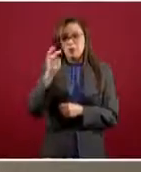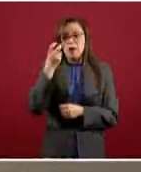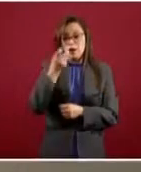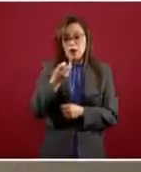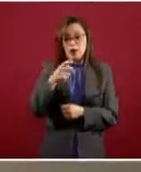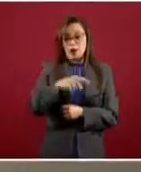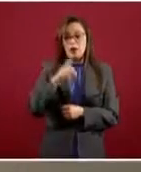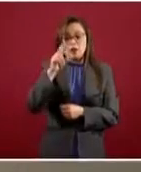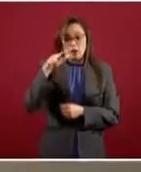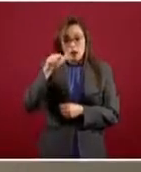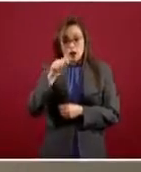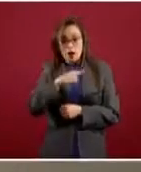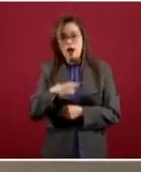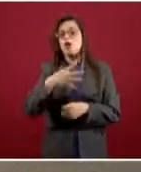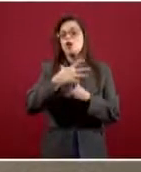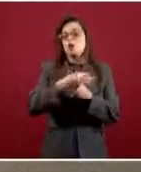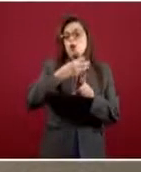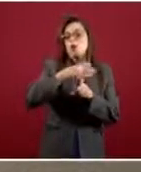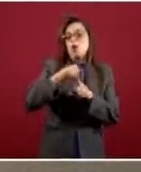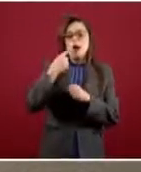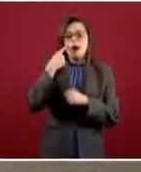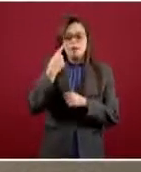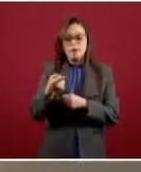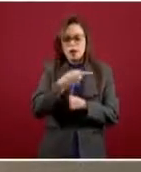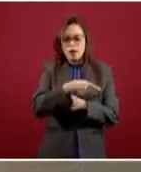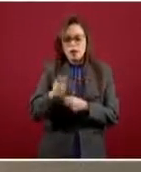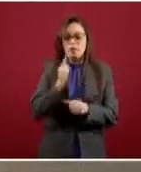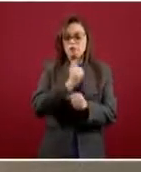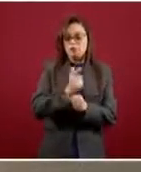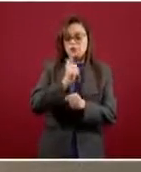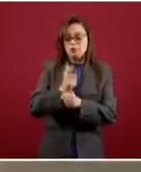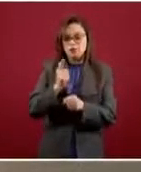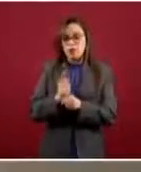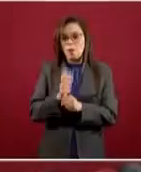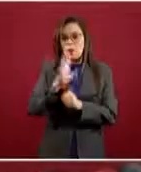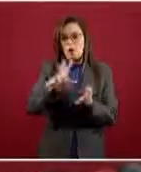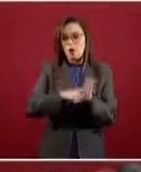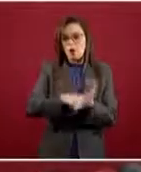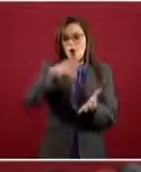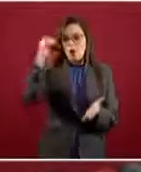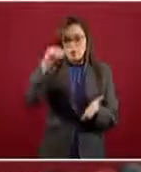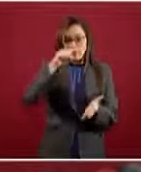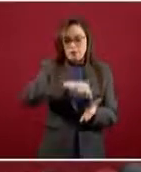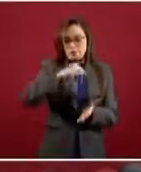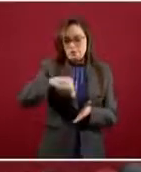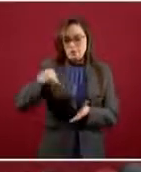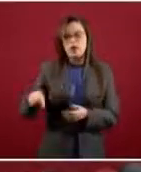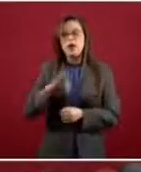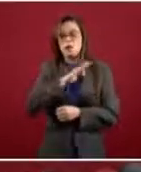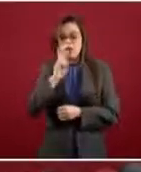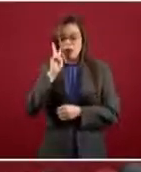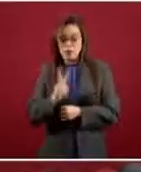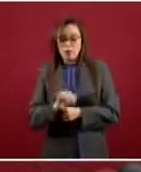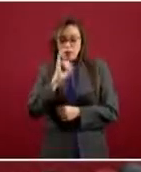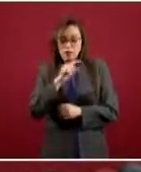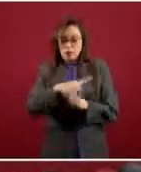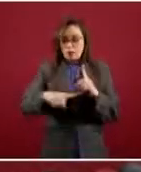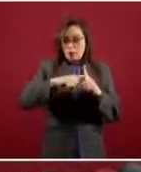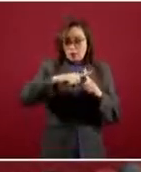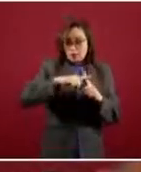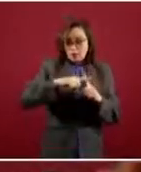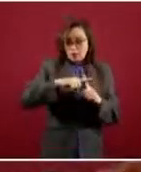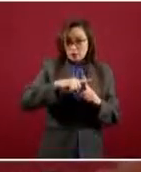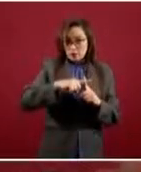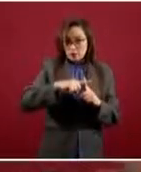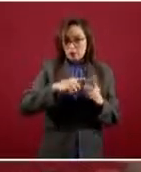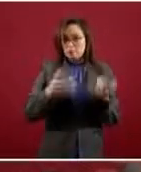RNA, se hacen copias hasta que son detectables suficiente número de copias y se dice es positiva porque llegó al punto en